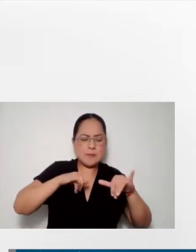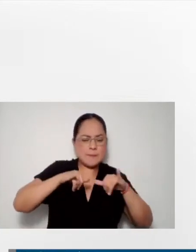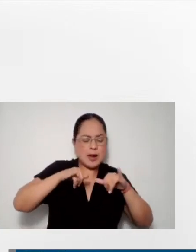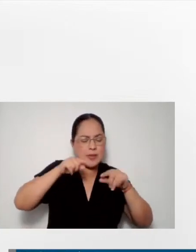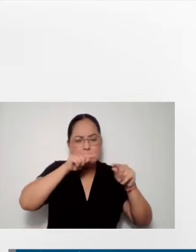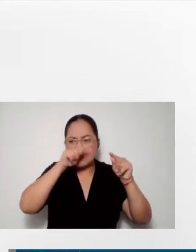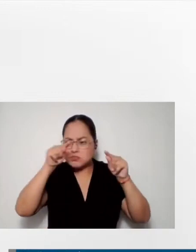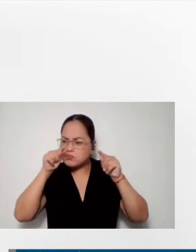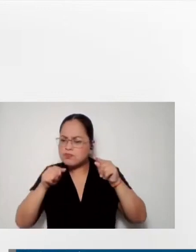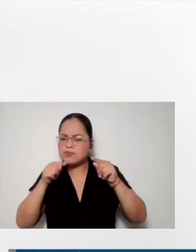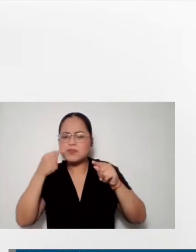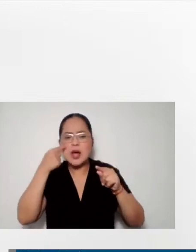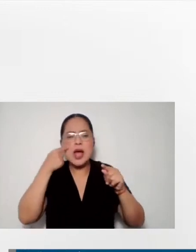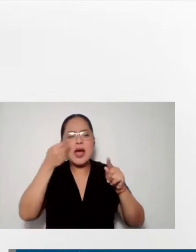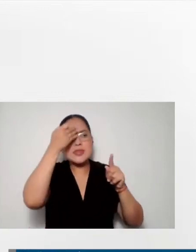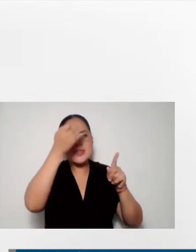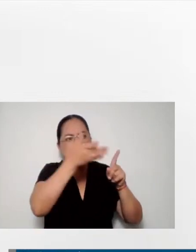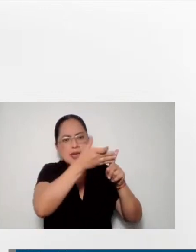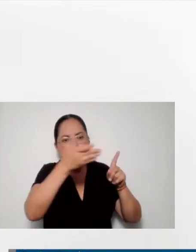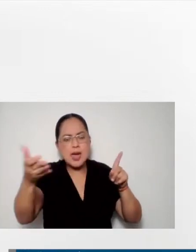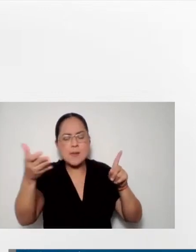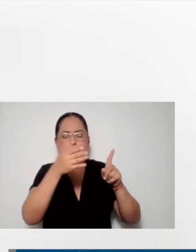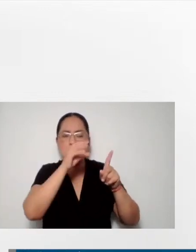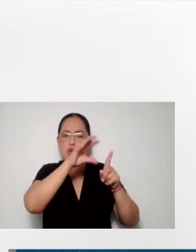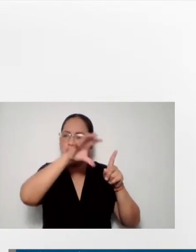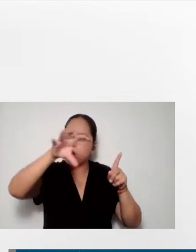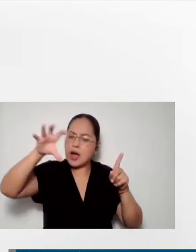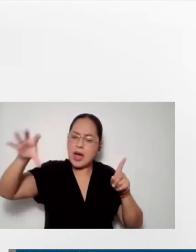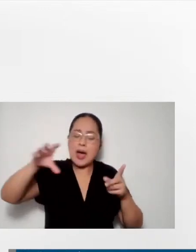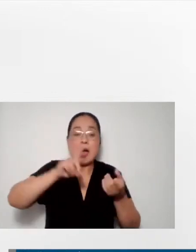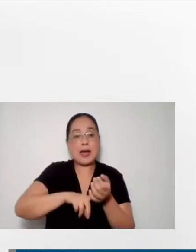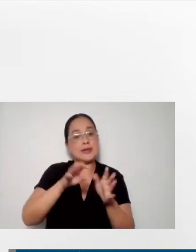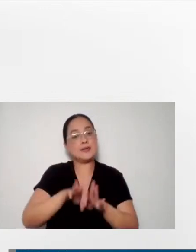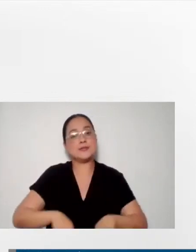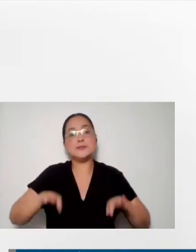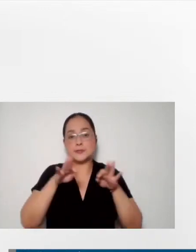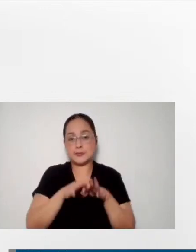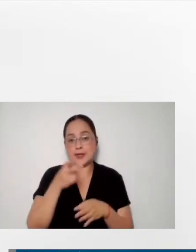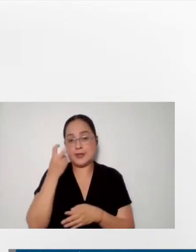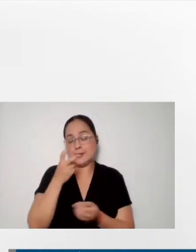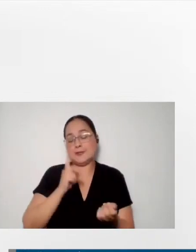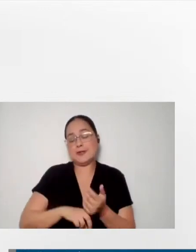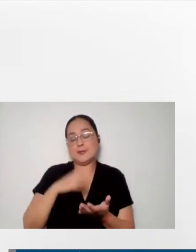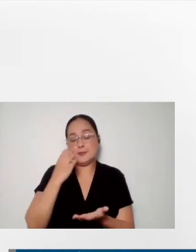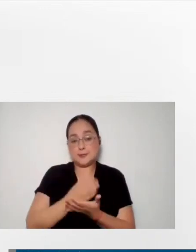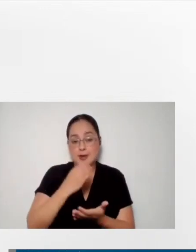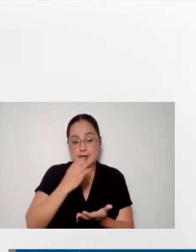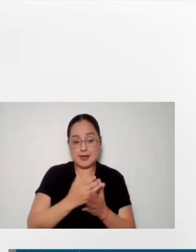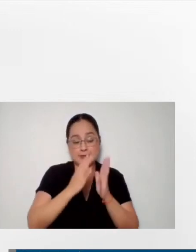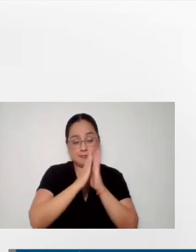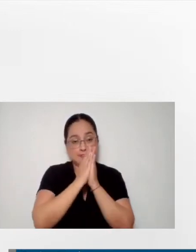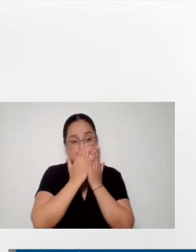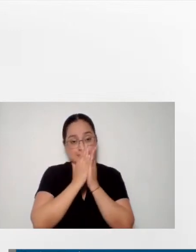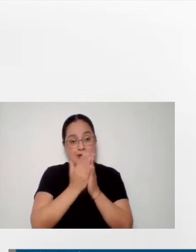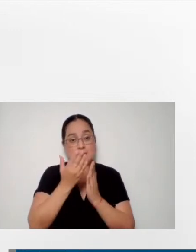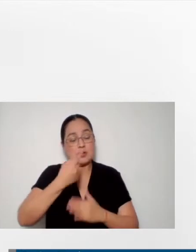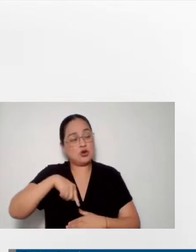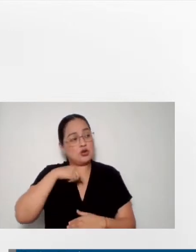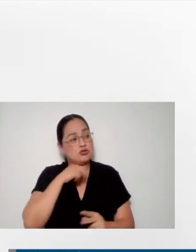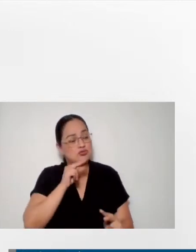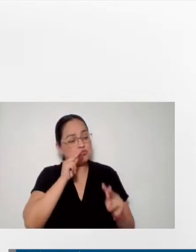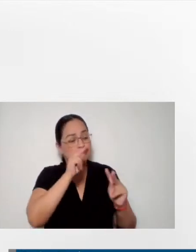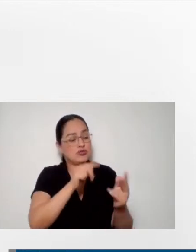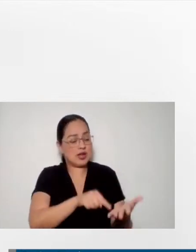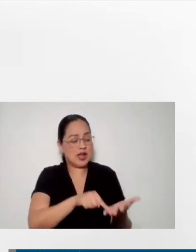líneas cronológicas, y también eso me parece maravilloso de los cuadernos jurisprudenciales. Nos dejan ver desde la visión